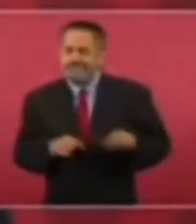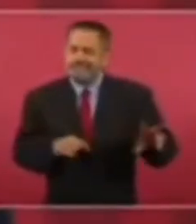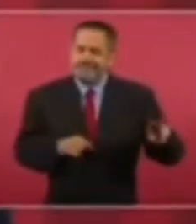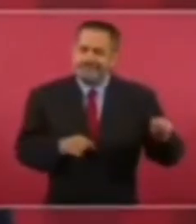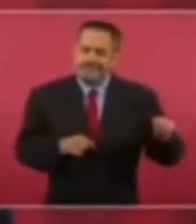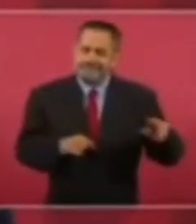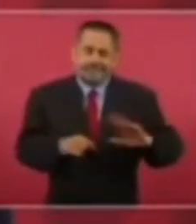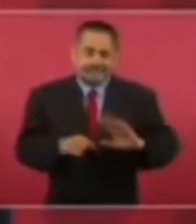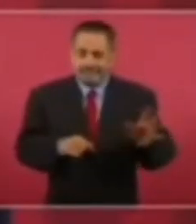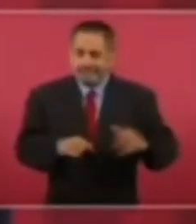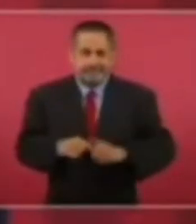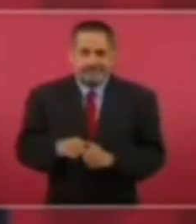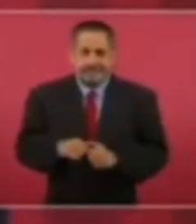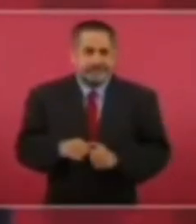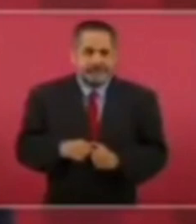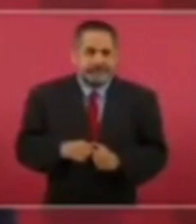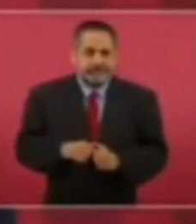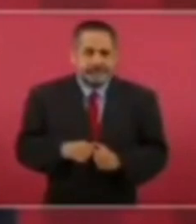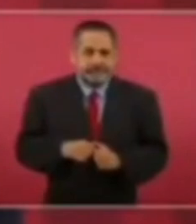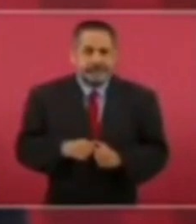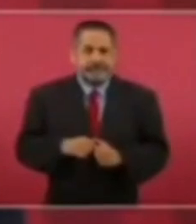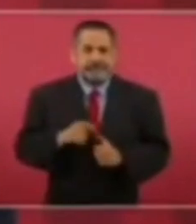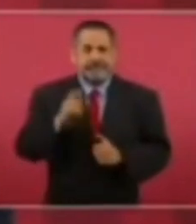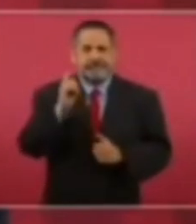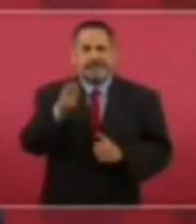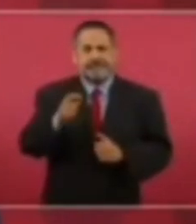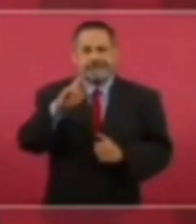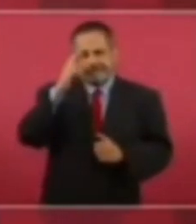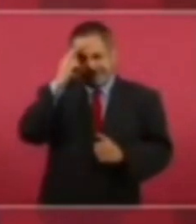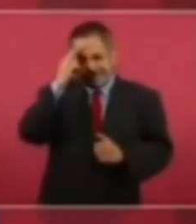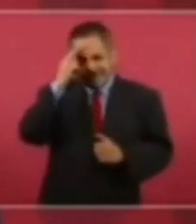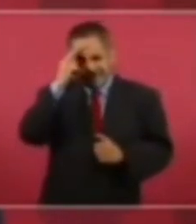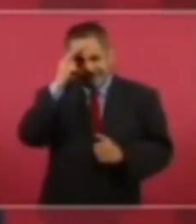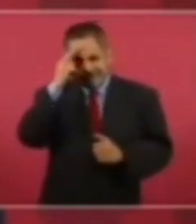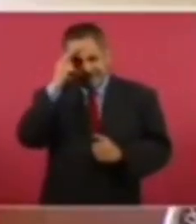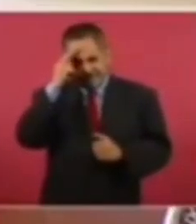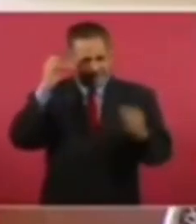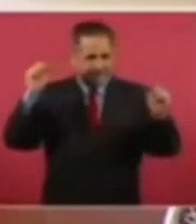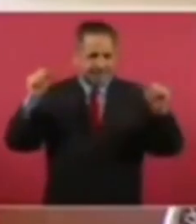Es como la llamada cumbre de las Américas, ¿no?